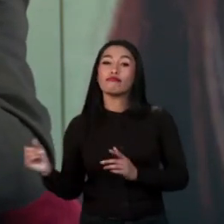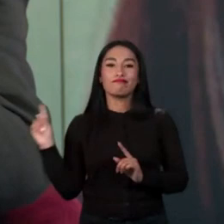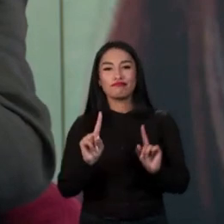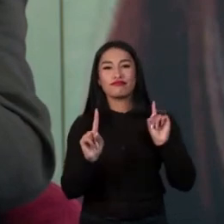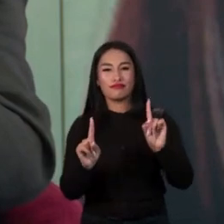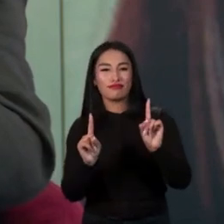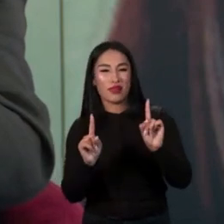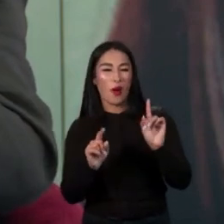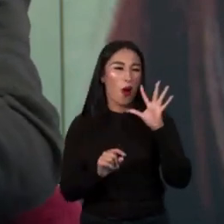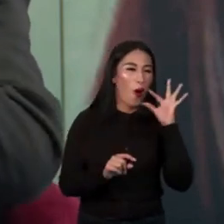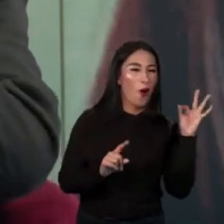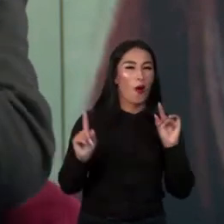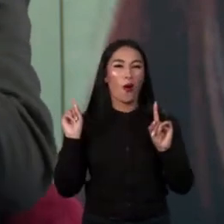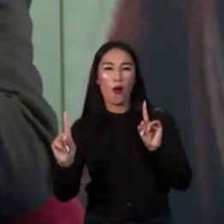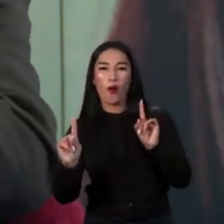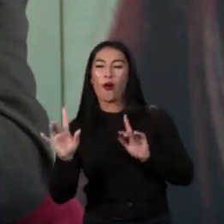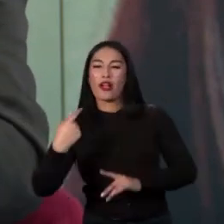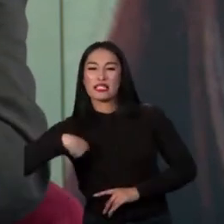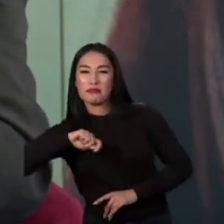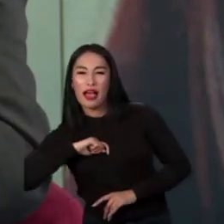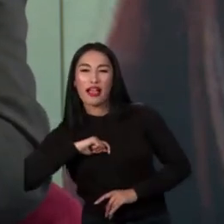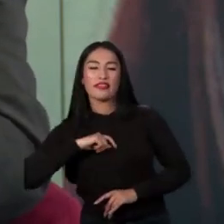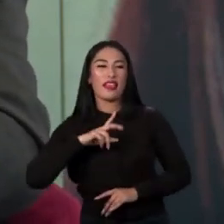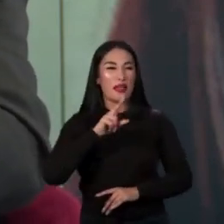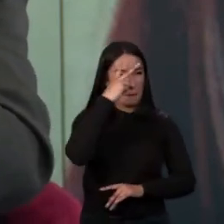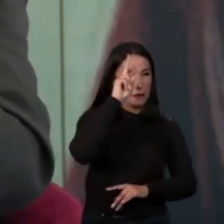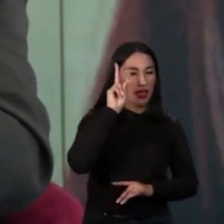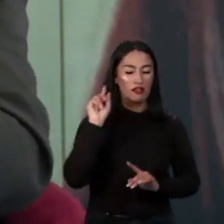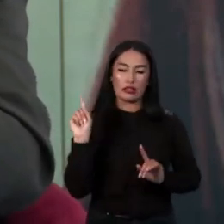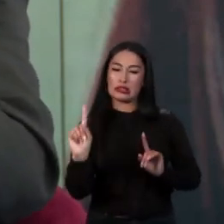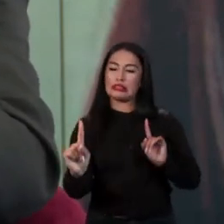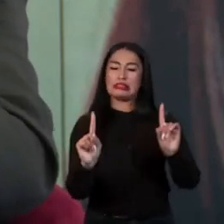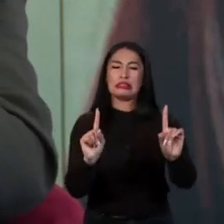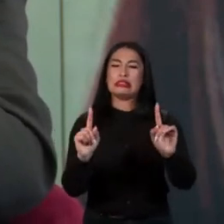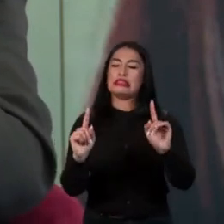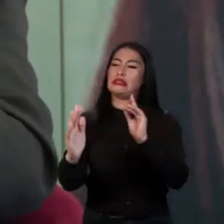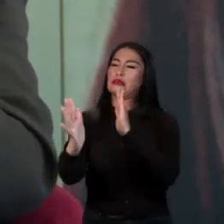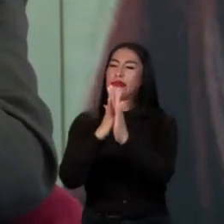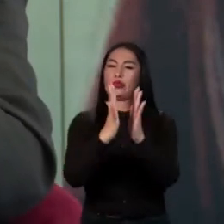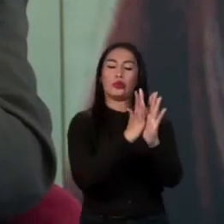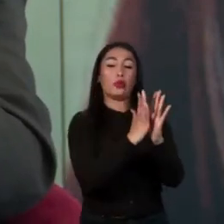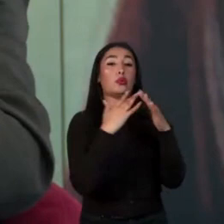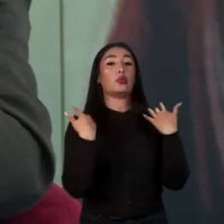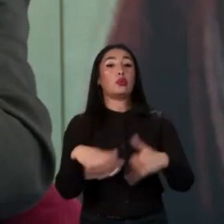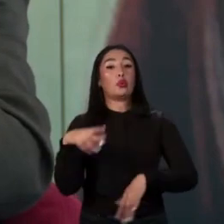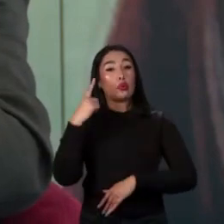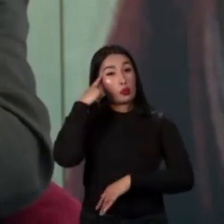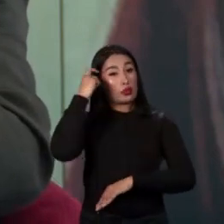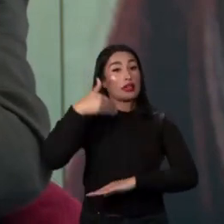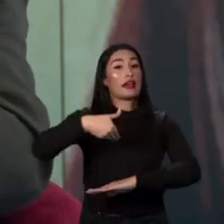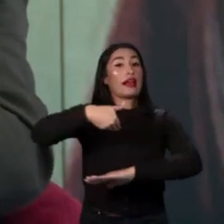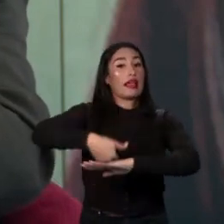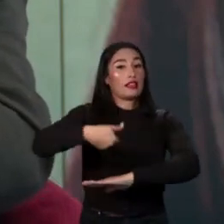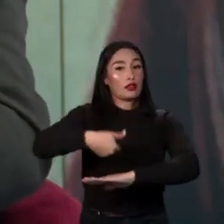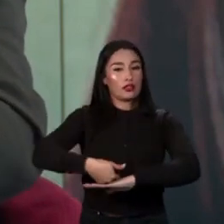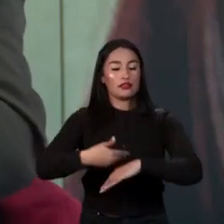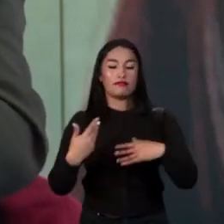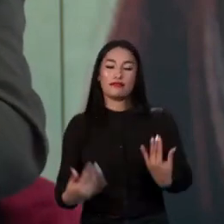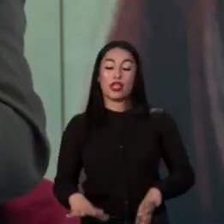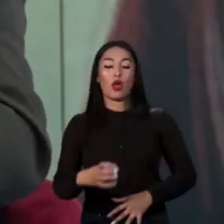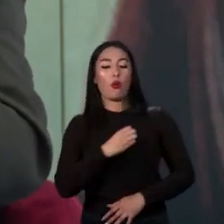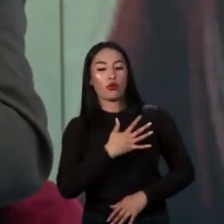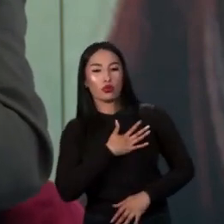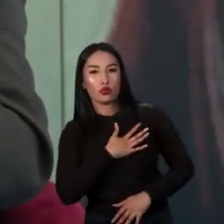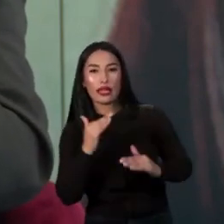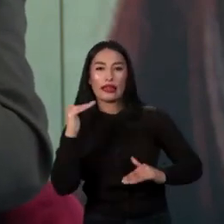de Joseph y de José nos abren un panorama muy amplio de retos, de brechas, pero también de grandes oportunidades en el